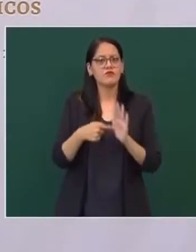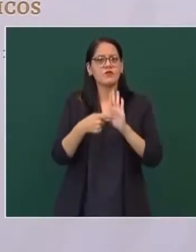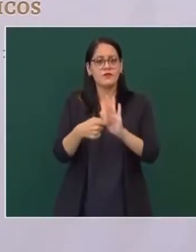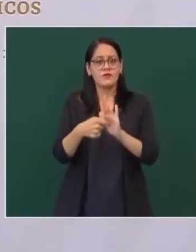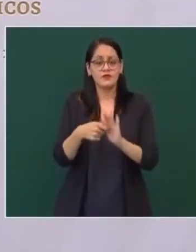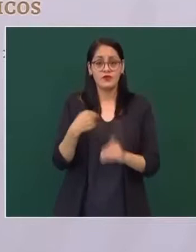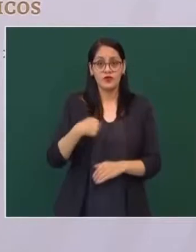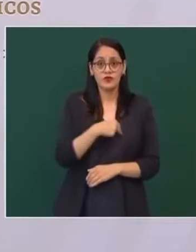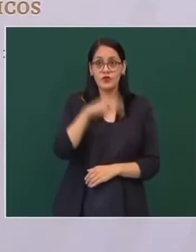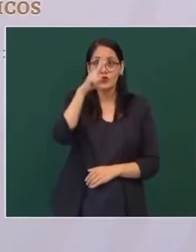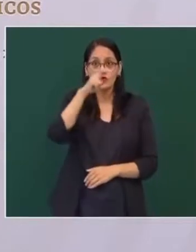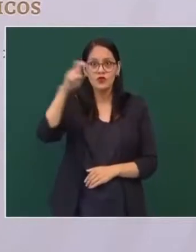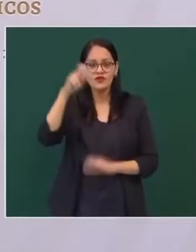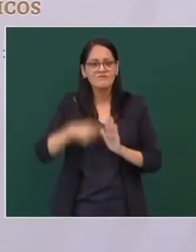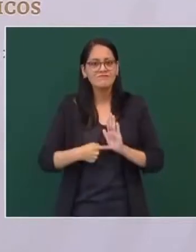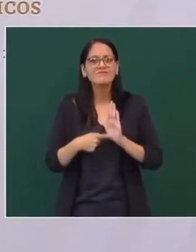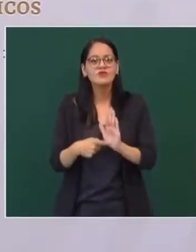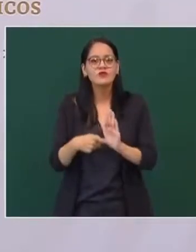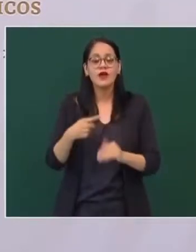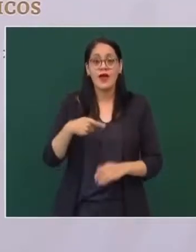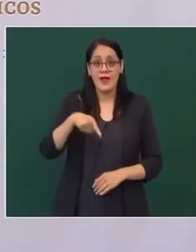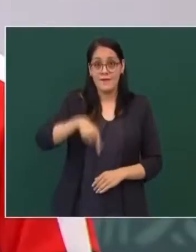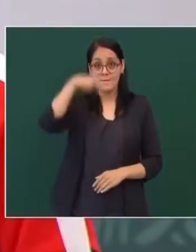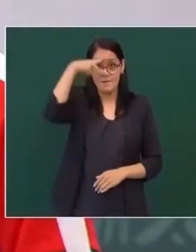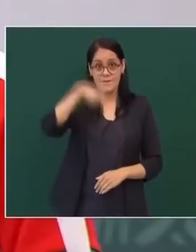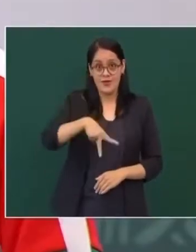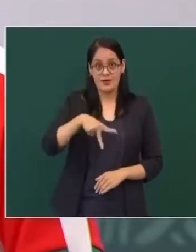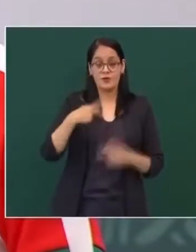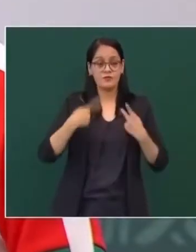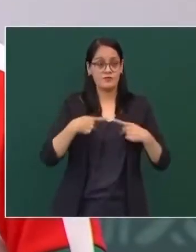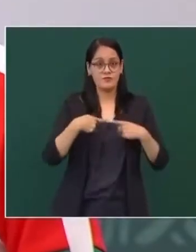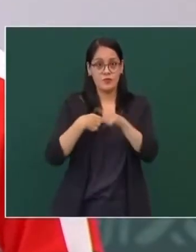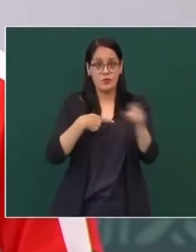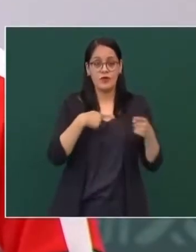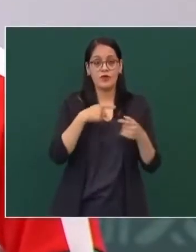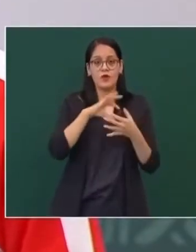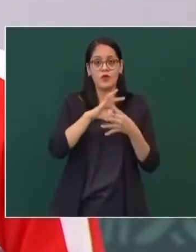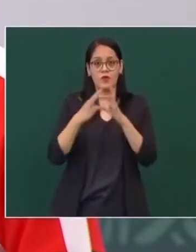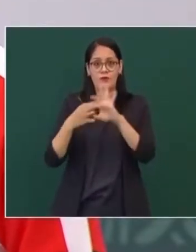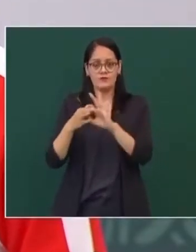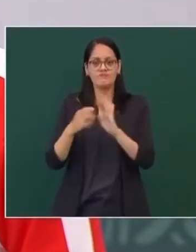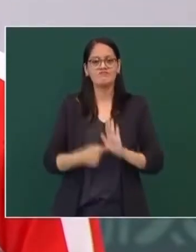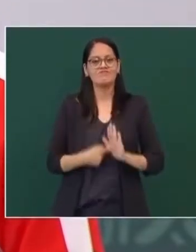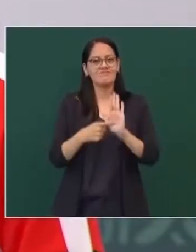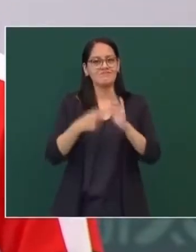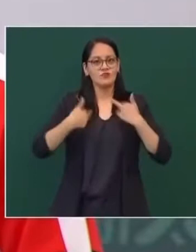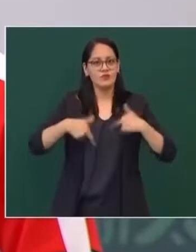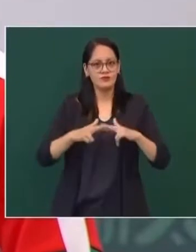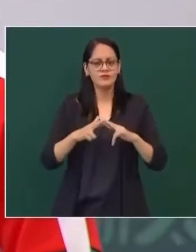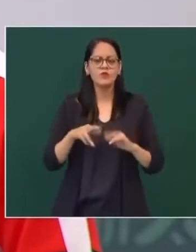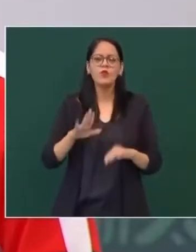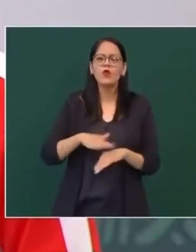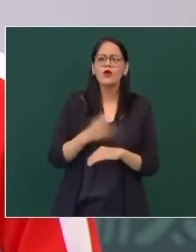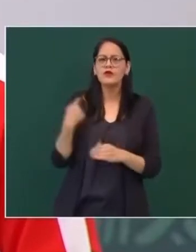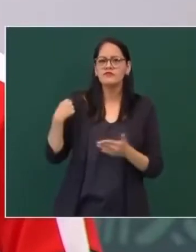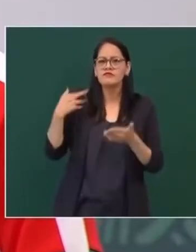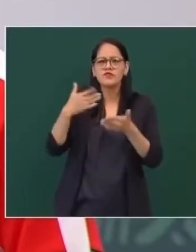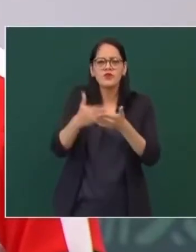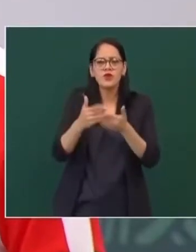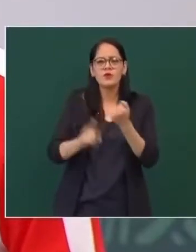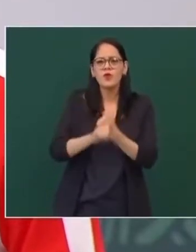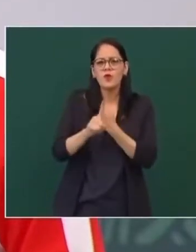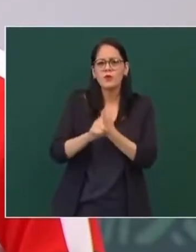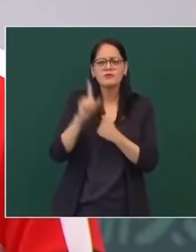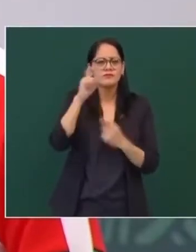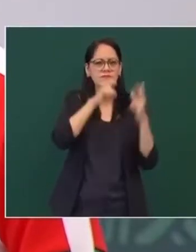un sueño, que es representar a México en unos Juegos Olímpicos. Porque a pesar de todas las dificultades que este fenómeno mundial